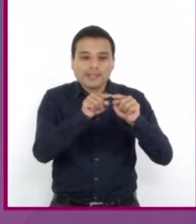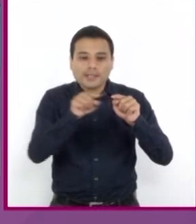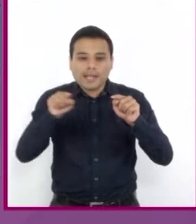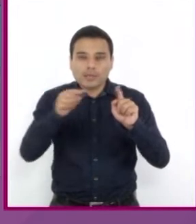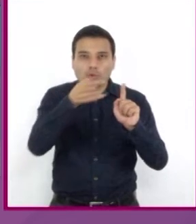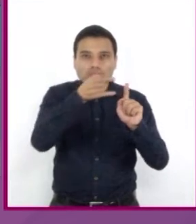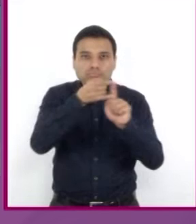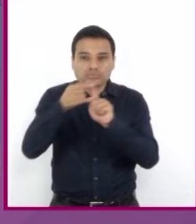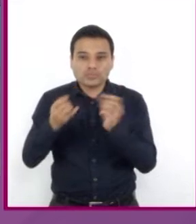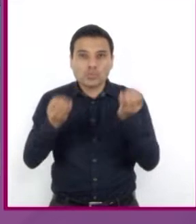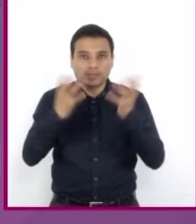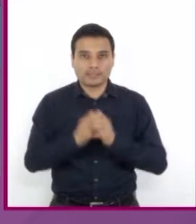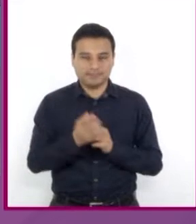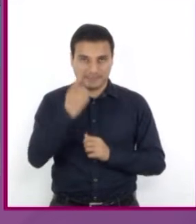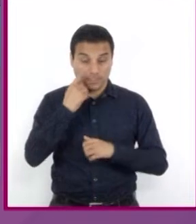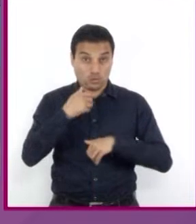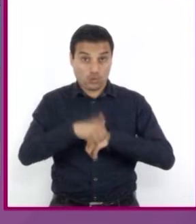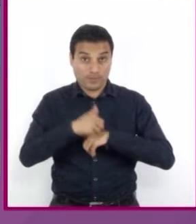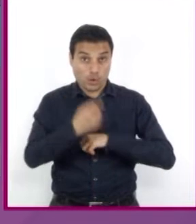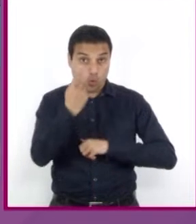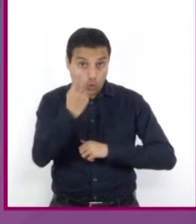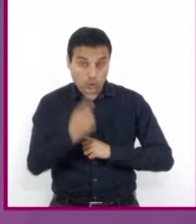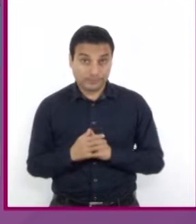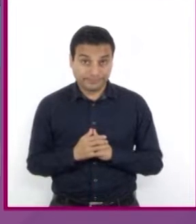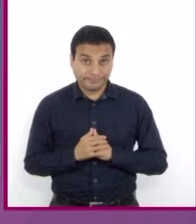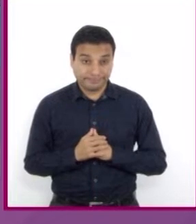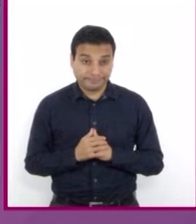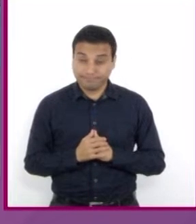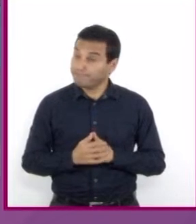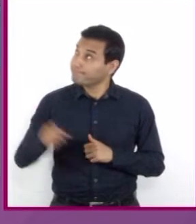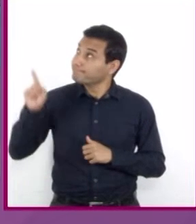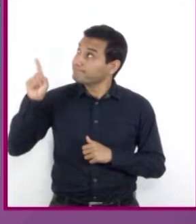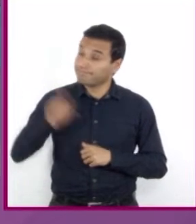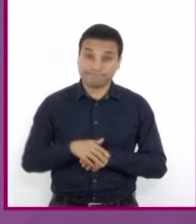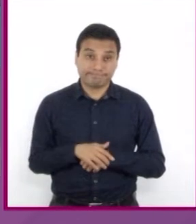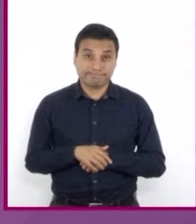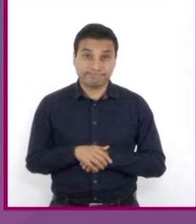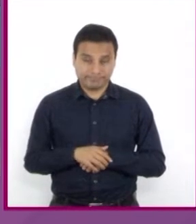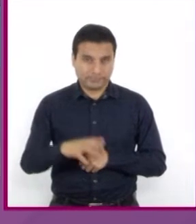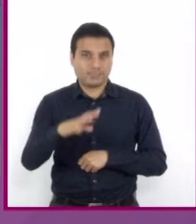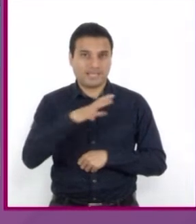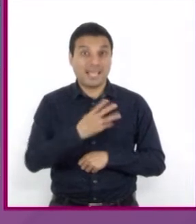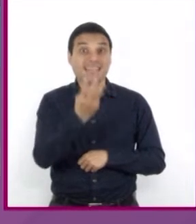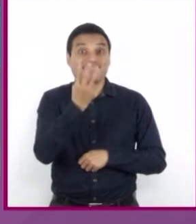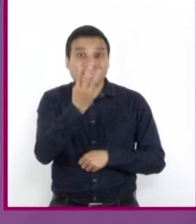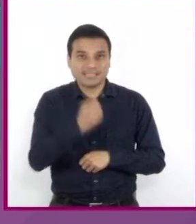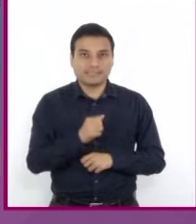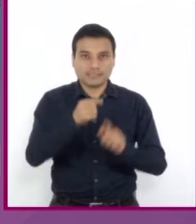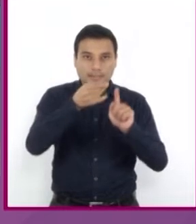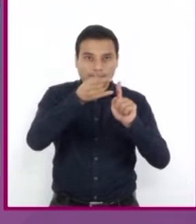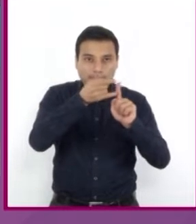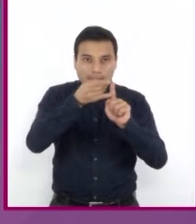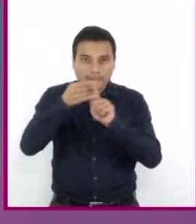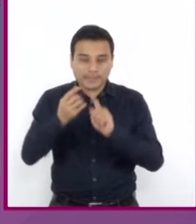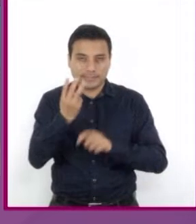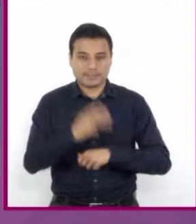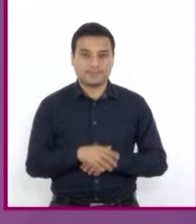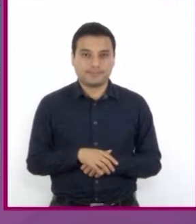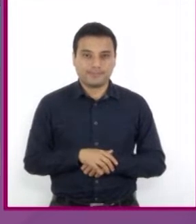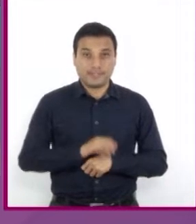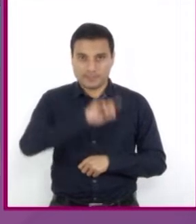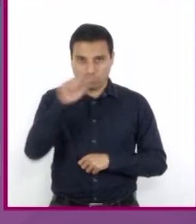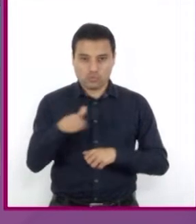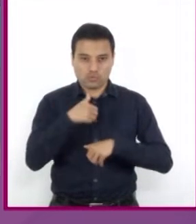que el estanque 1 corresponde al término 1 de la sucesión y tiene 3 losetas por lado. El